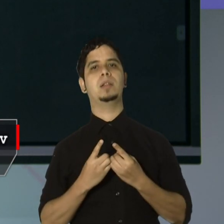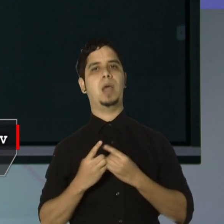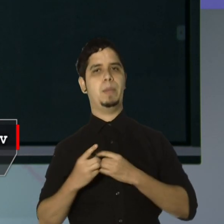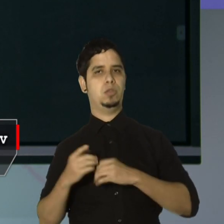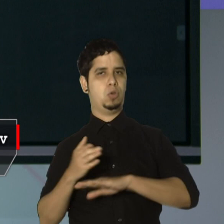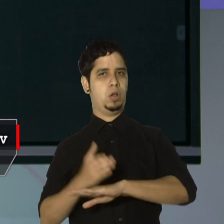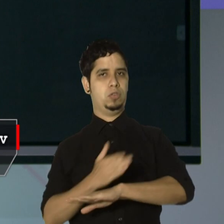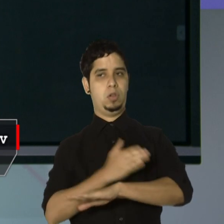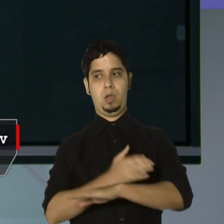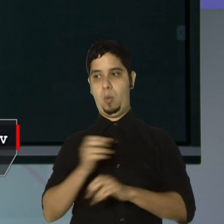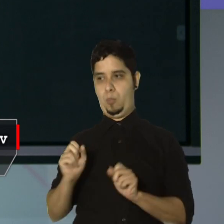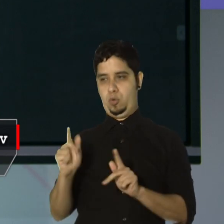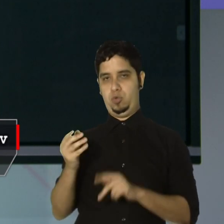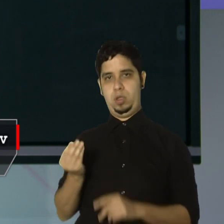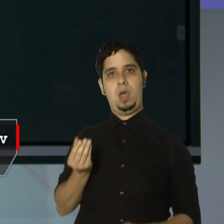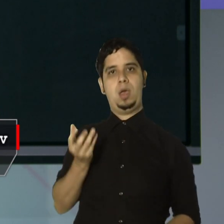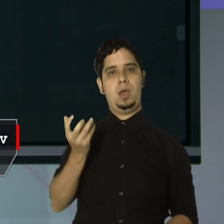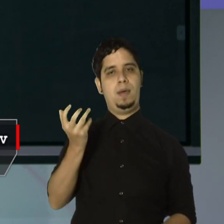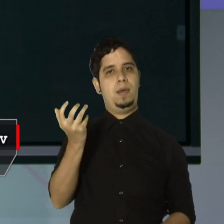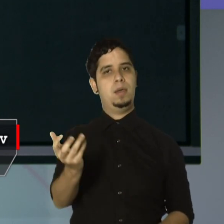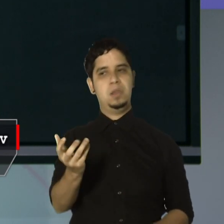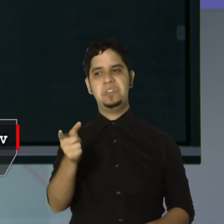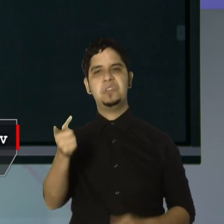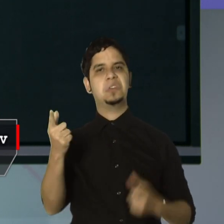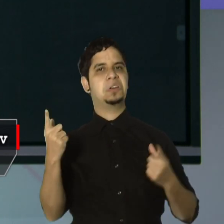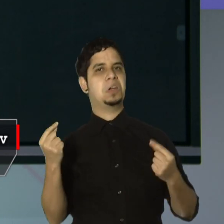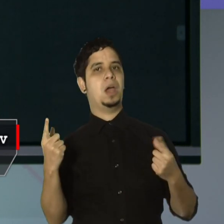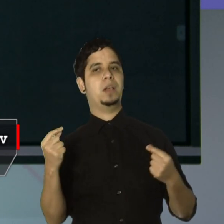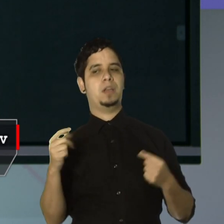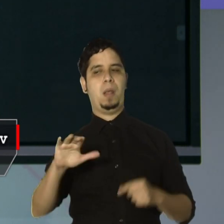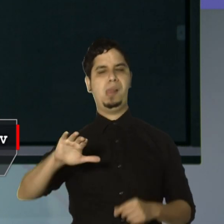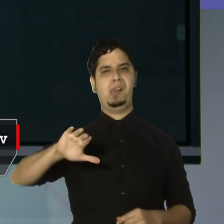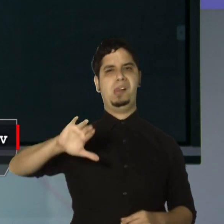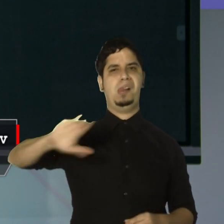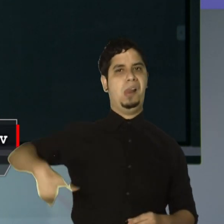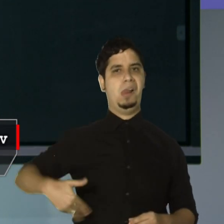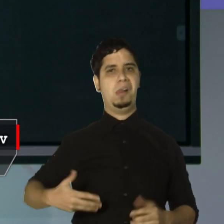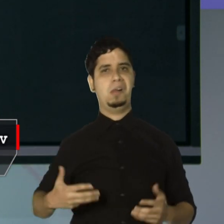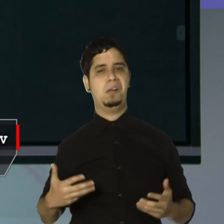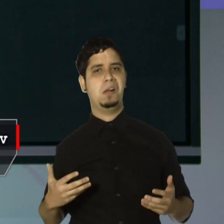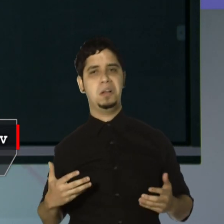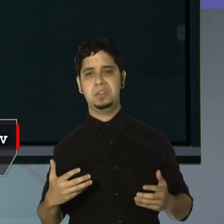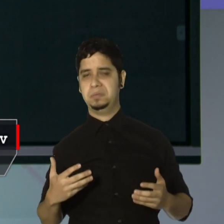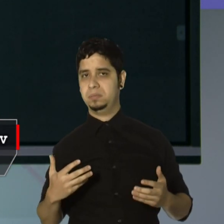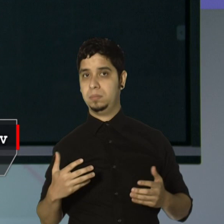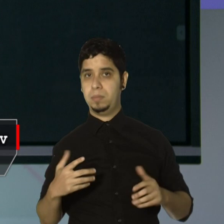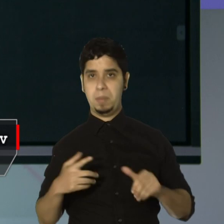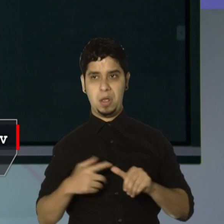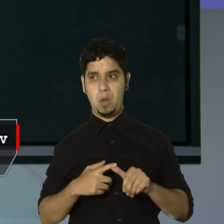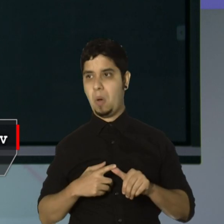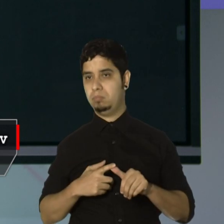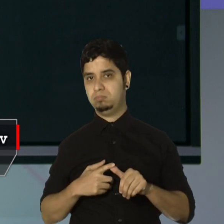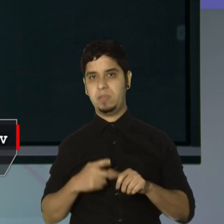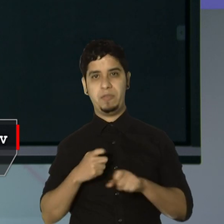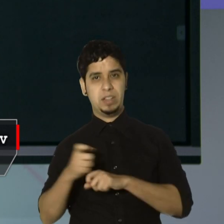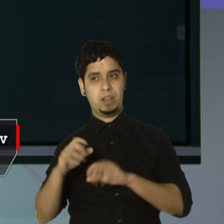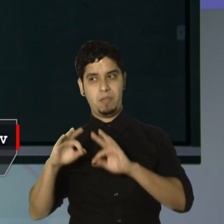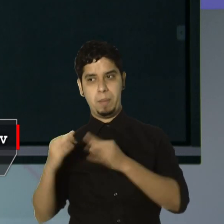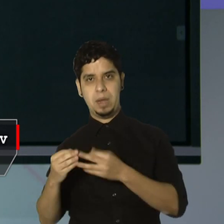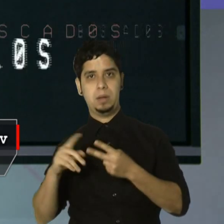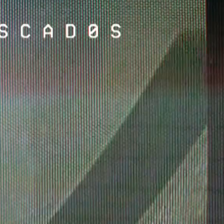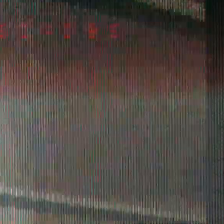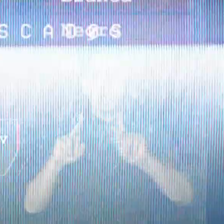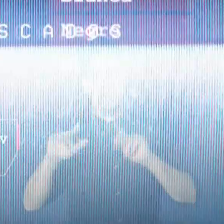Rehabilitación le dé una oportunidad a estas personas y ellos defraudan a su familia primeramente, defraudan al pueblo